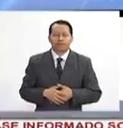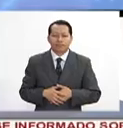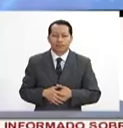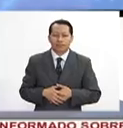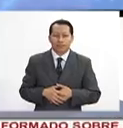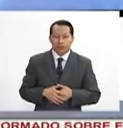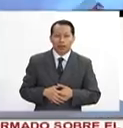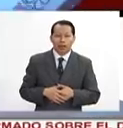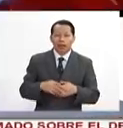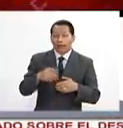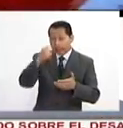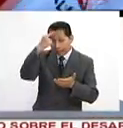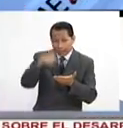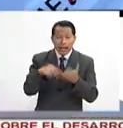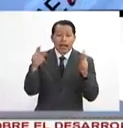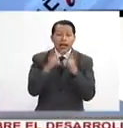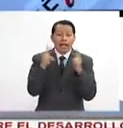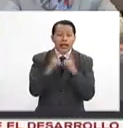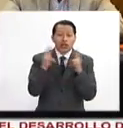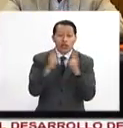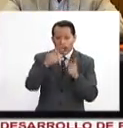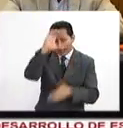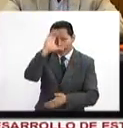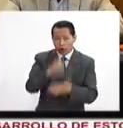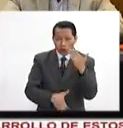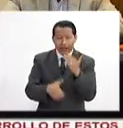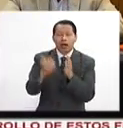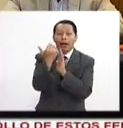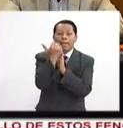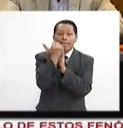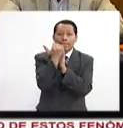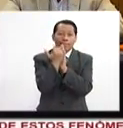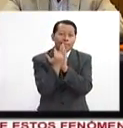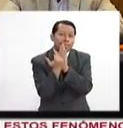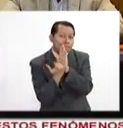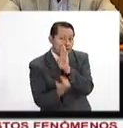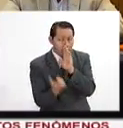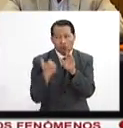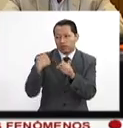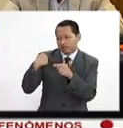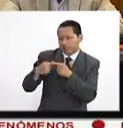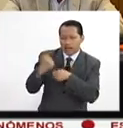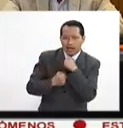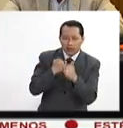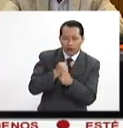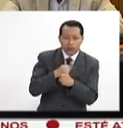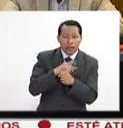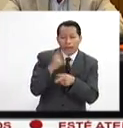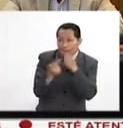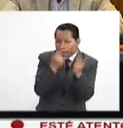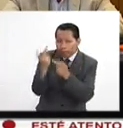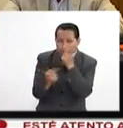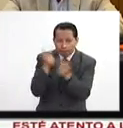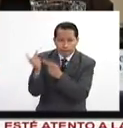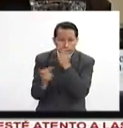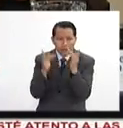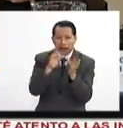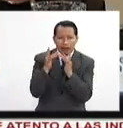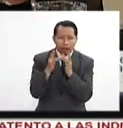Los creyentes en la religión católica ha disminuido en los últimos años. De acuerdo con una encuesta realizada por la Red